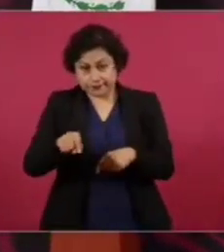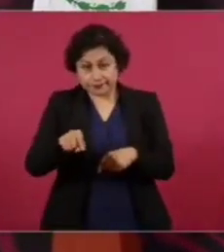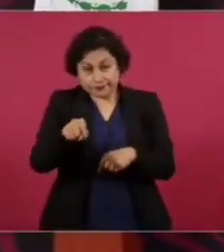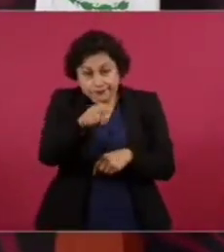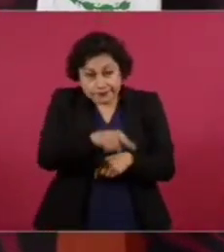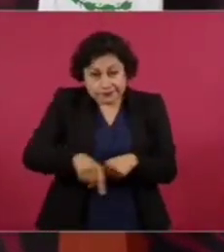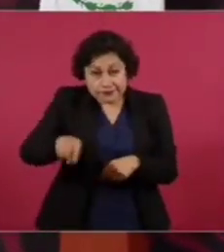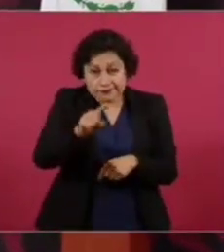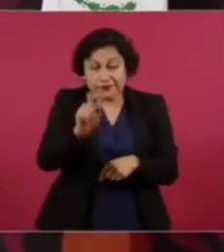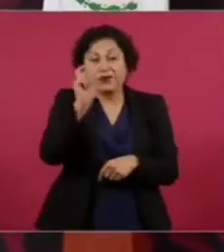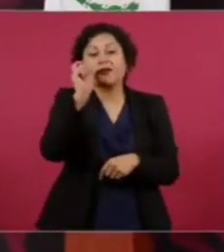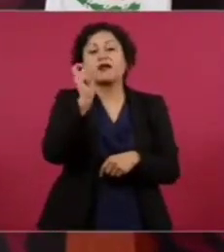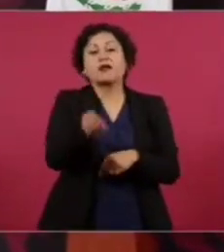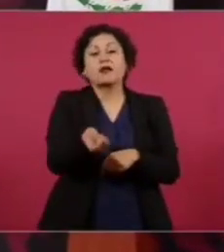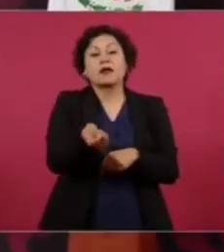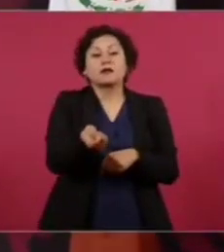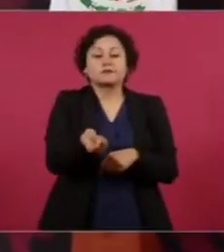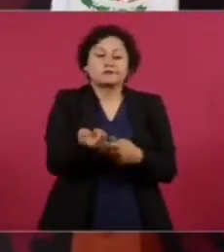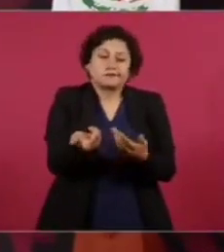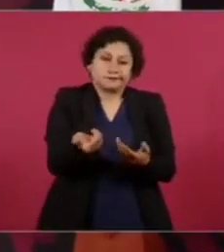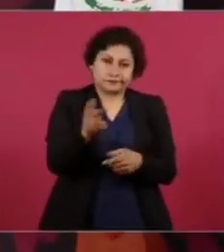les da mucho por ver